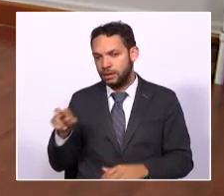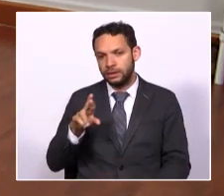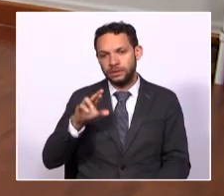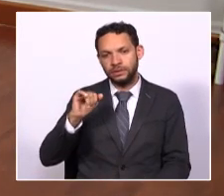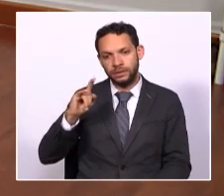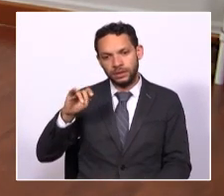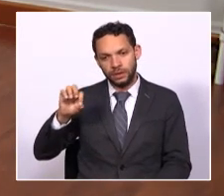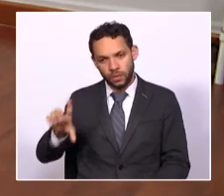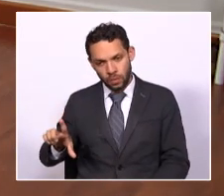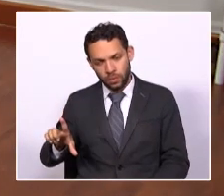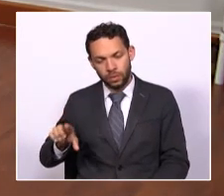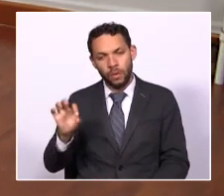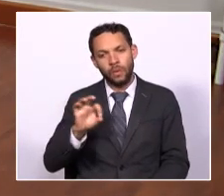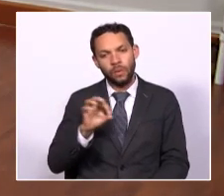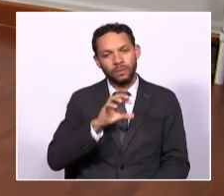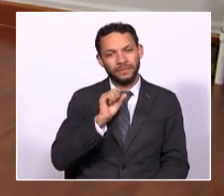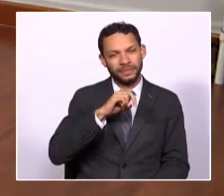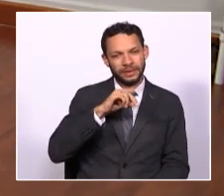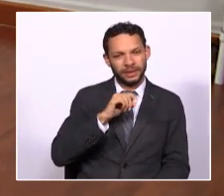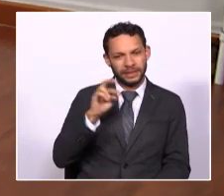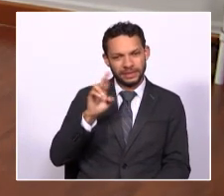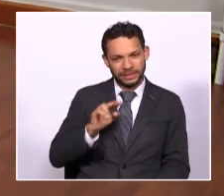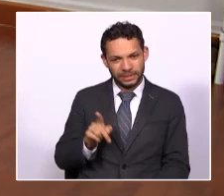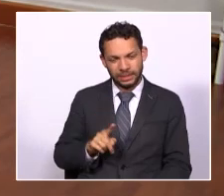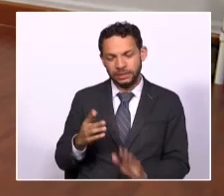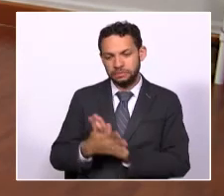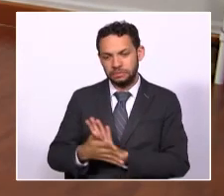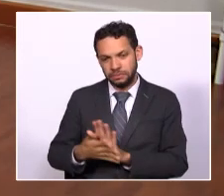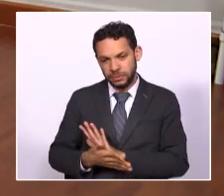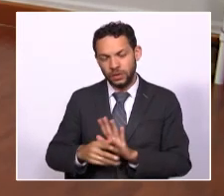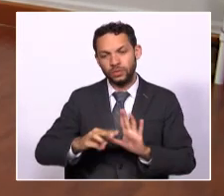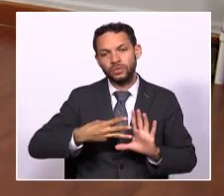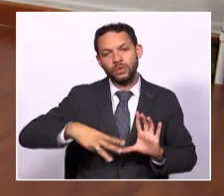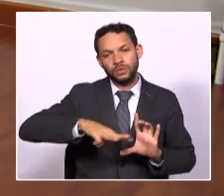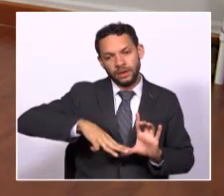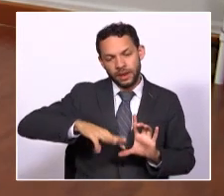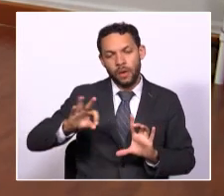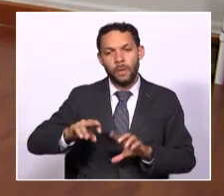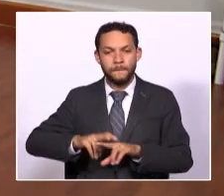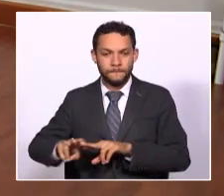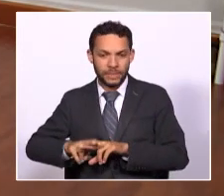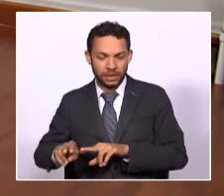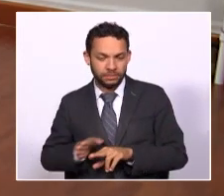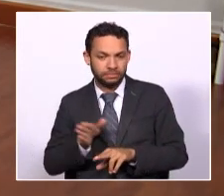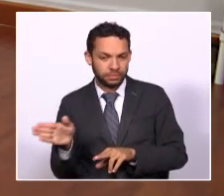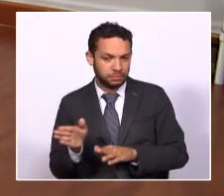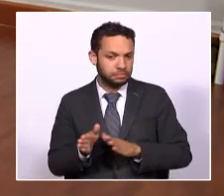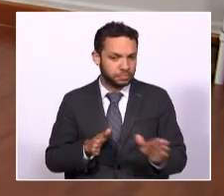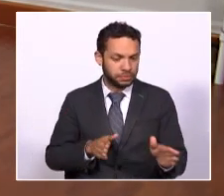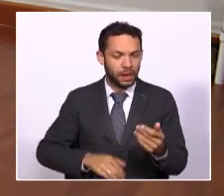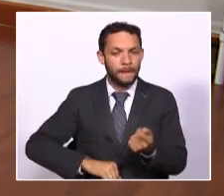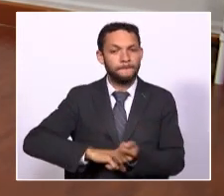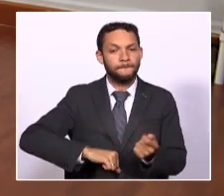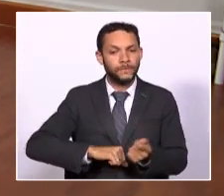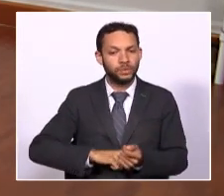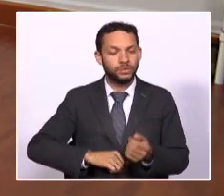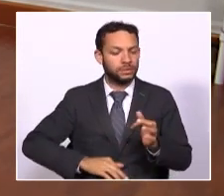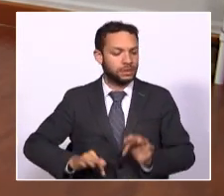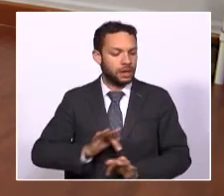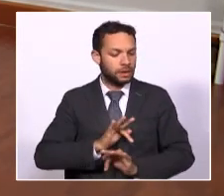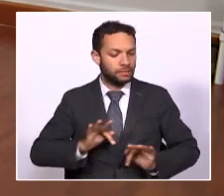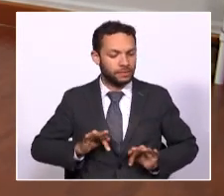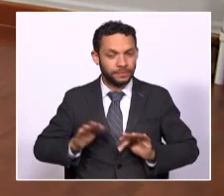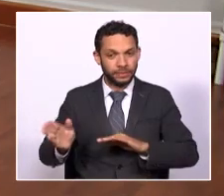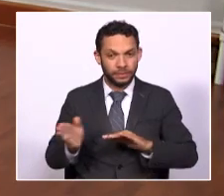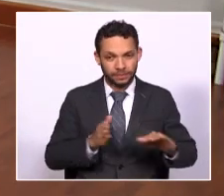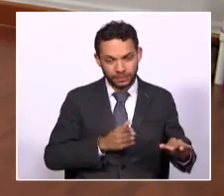Felipe Rosas, que son los especialistas en esto, en Manizales o en Dos Quebradas, y se le hace el complemento terapéutico. Vamos a hacerlo